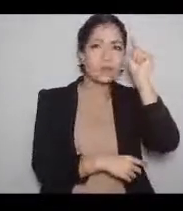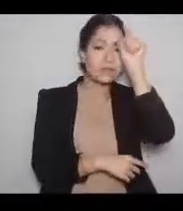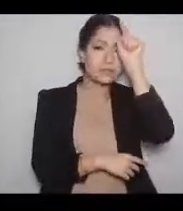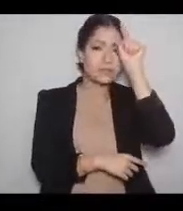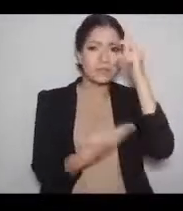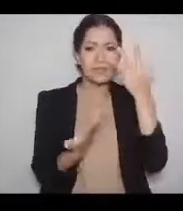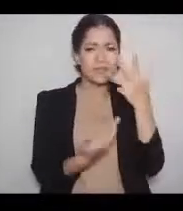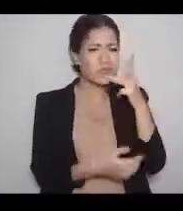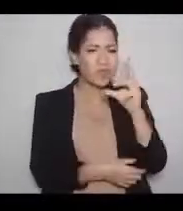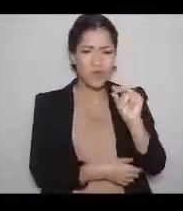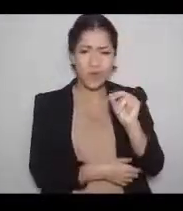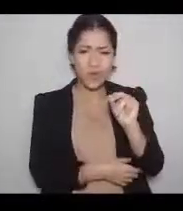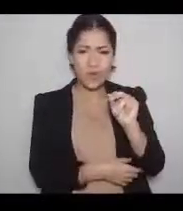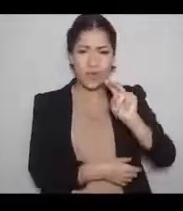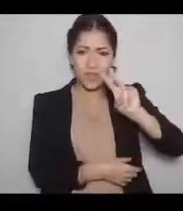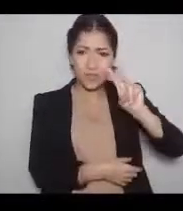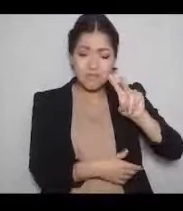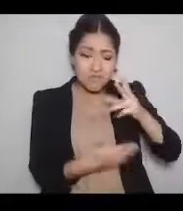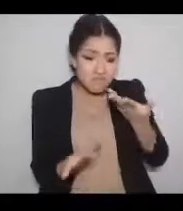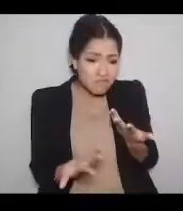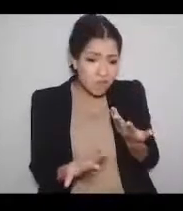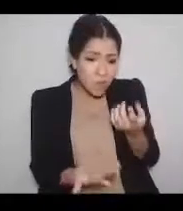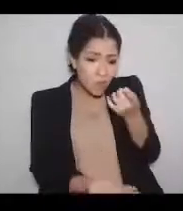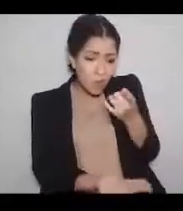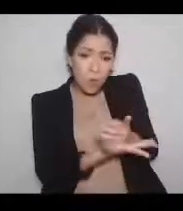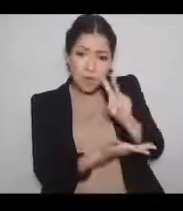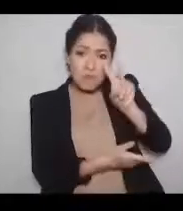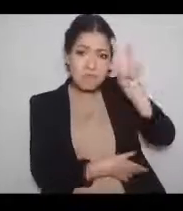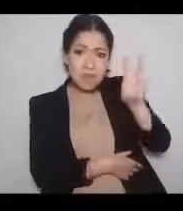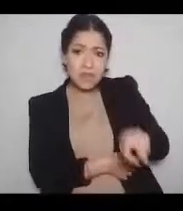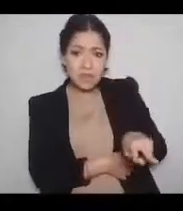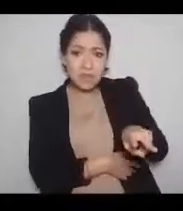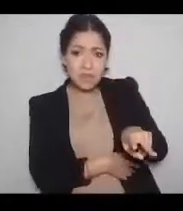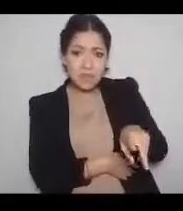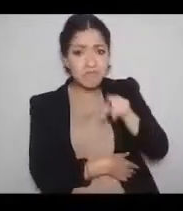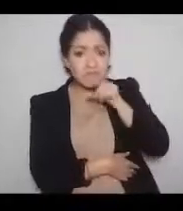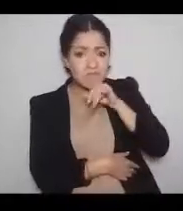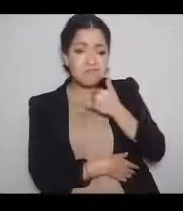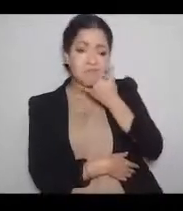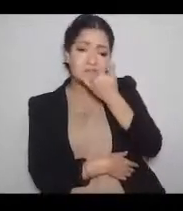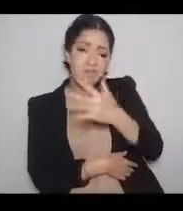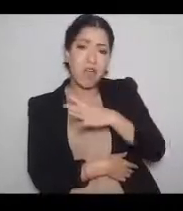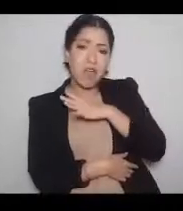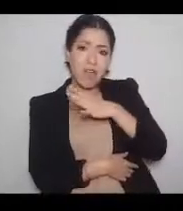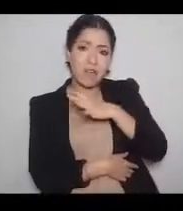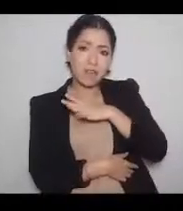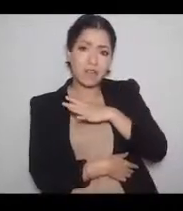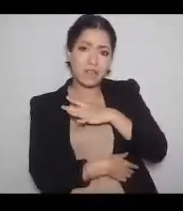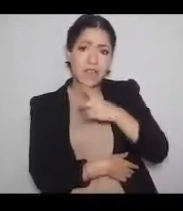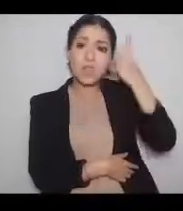Dios traza elipses. Me atreviste a aceptar el horror.